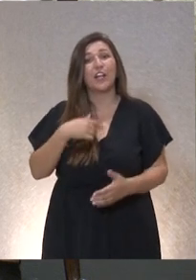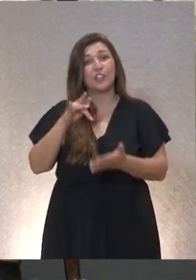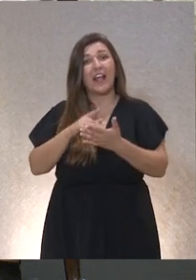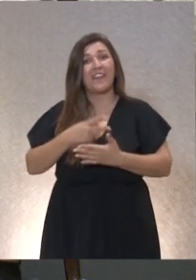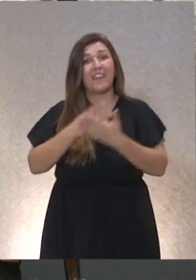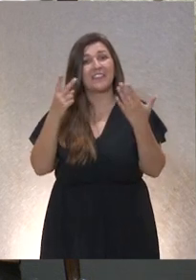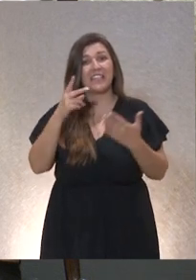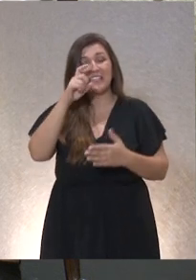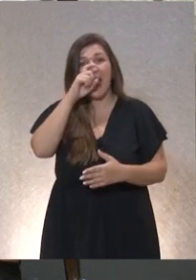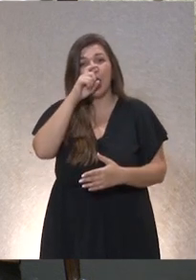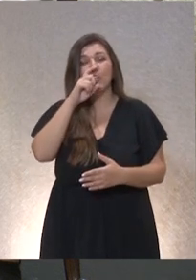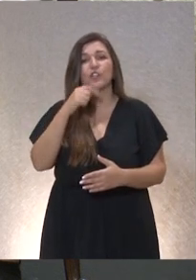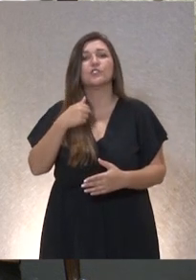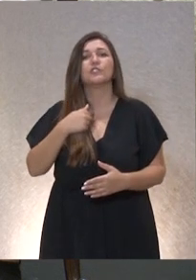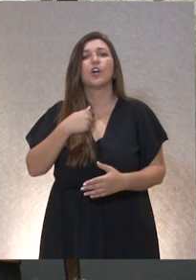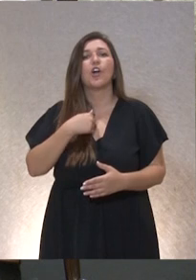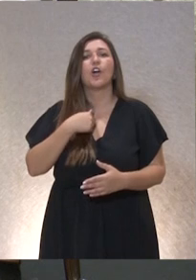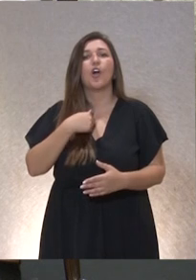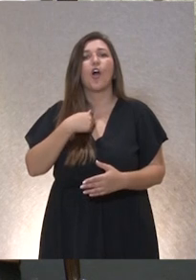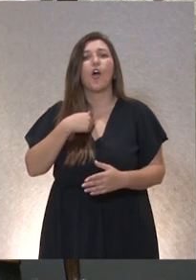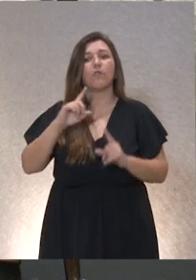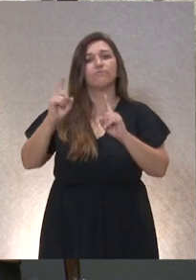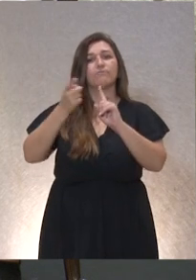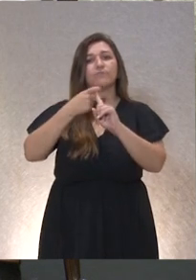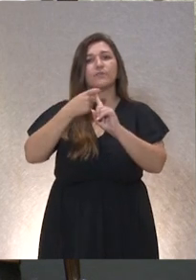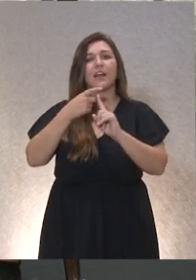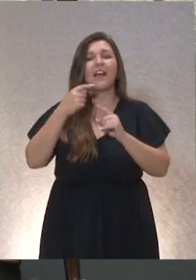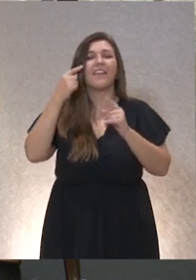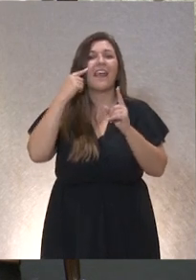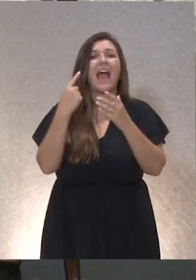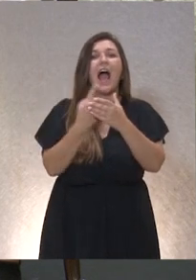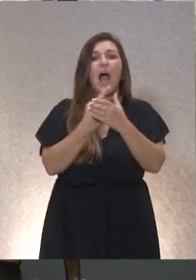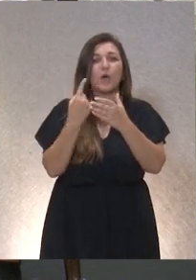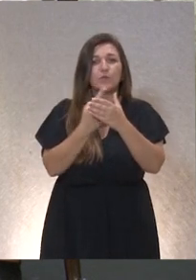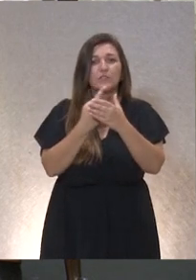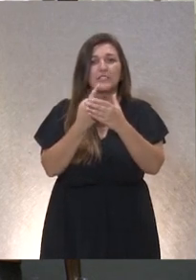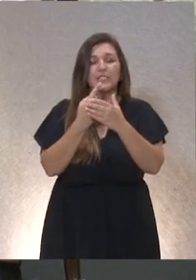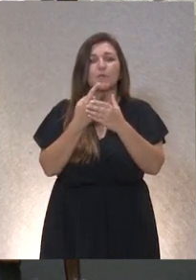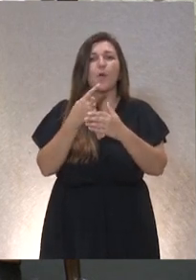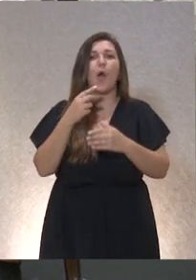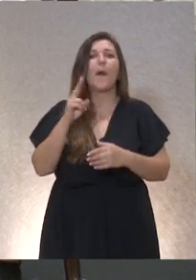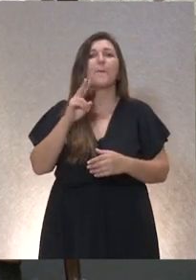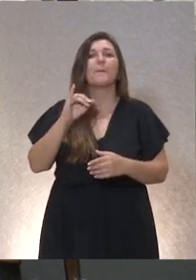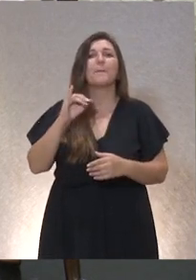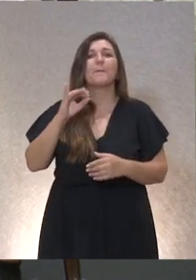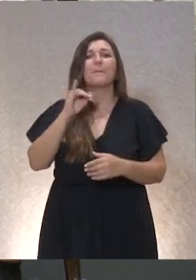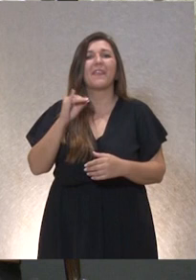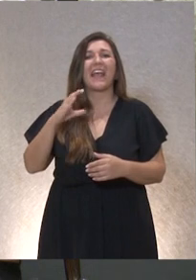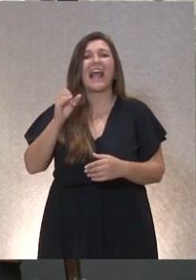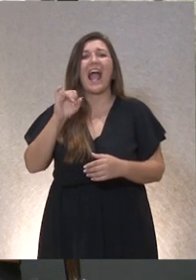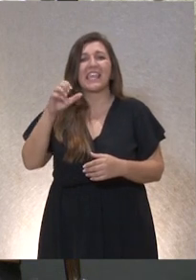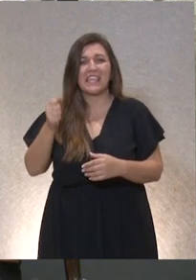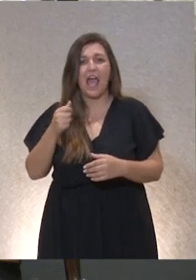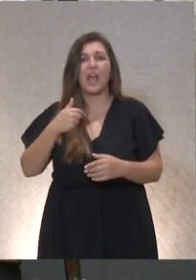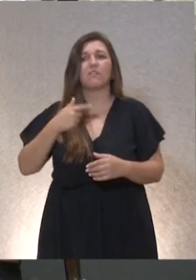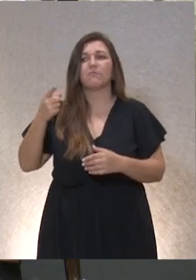años fui diagnosticado con autismo y junto con annavi autismo Vizcaya pues redirigir lo que